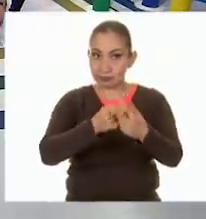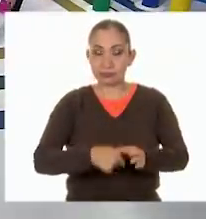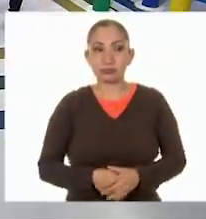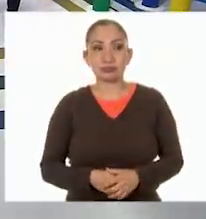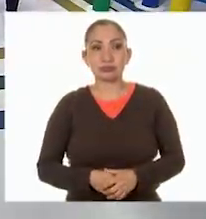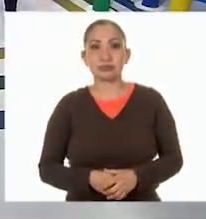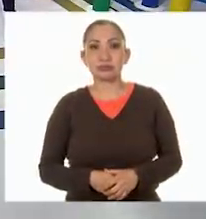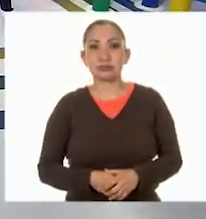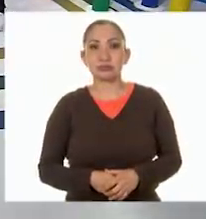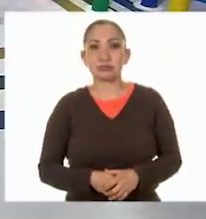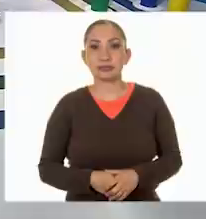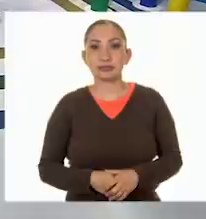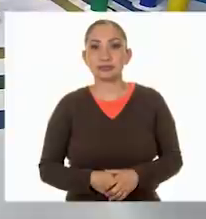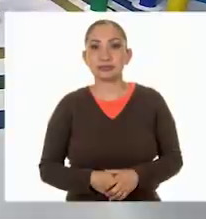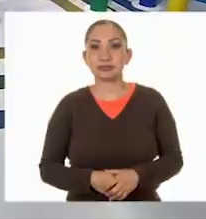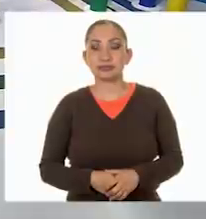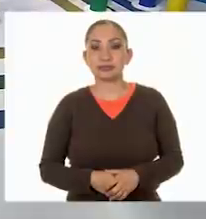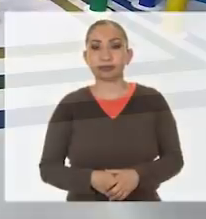me dices.